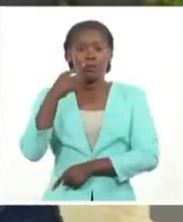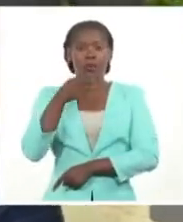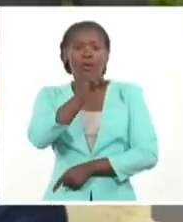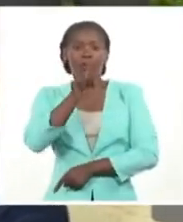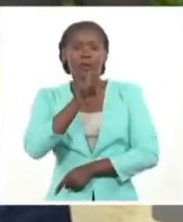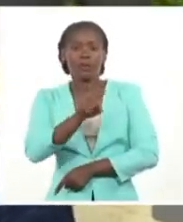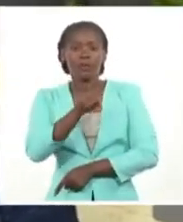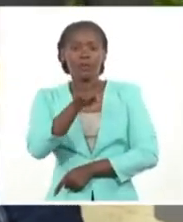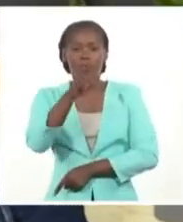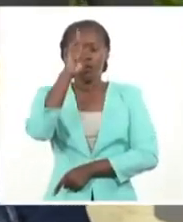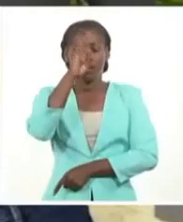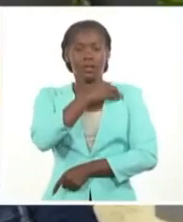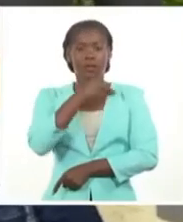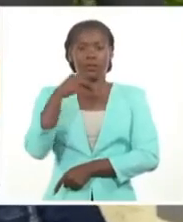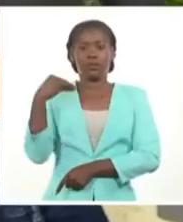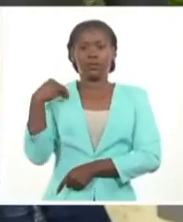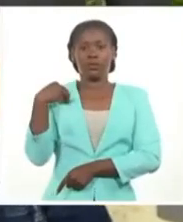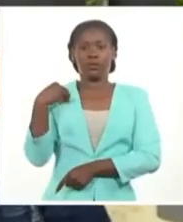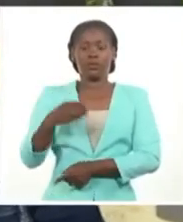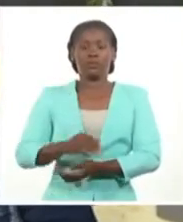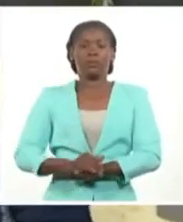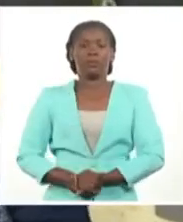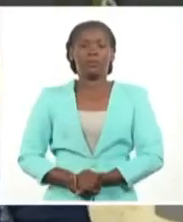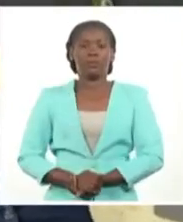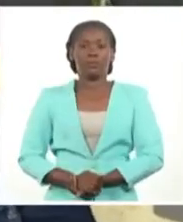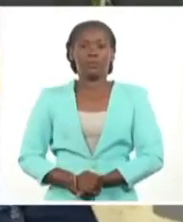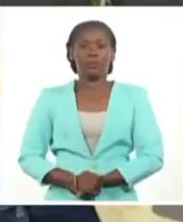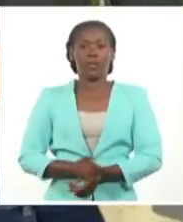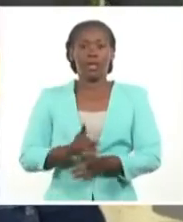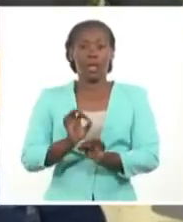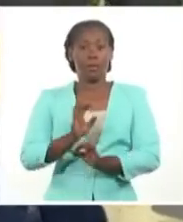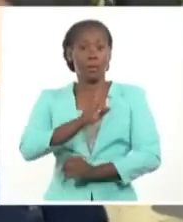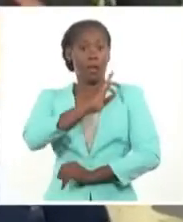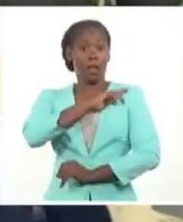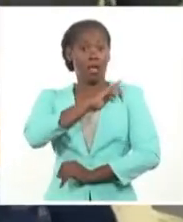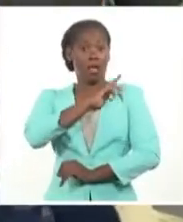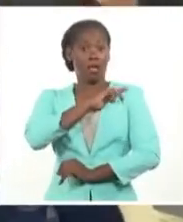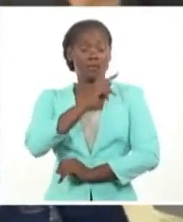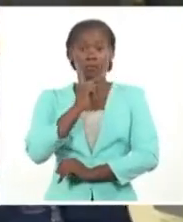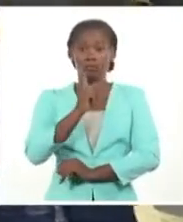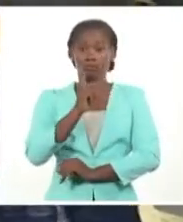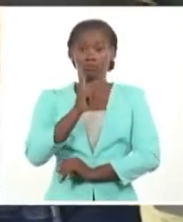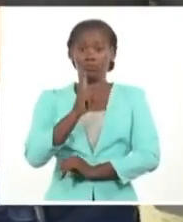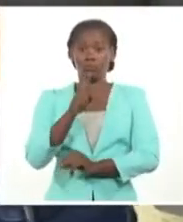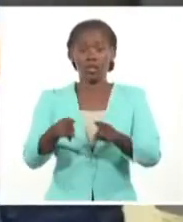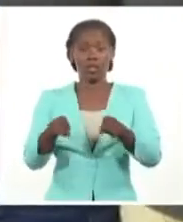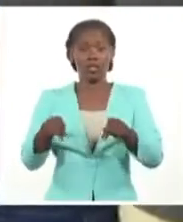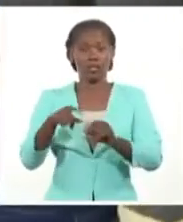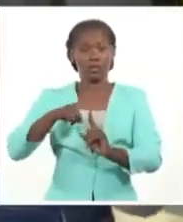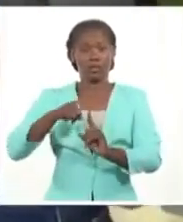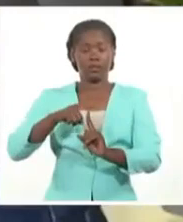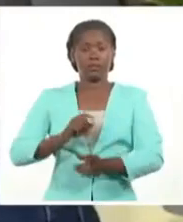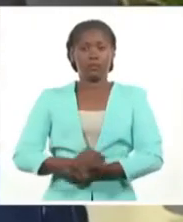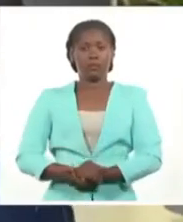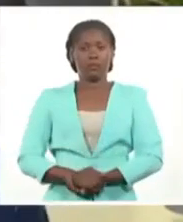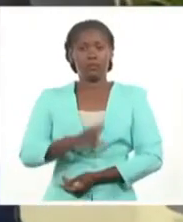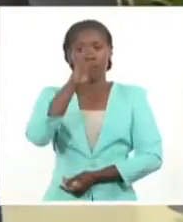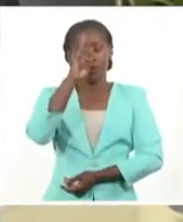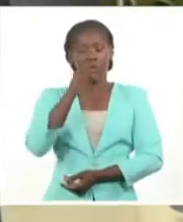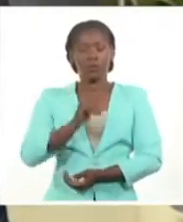doctora en ciencias Lilia María Ortega González, quien es la jefa de unidad de cuidados intensivos de esta institución. Saludos, doctora, por